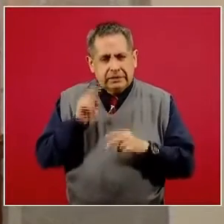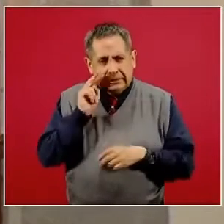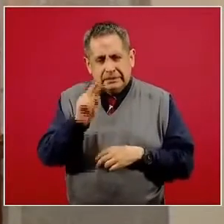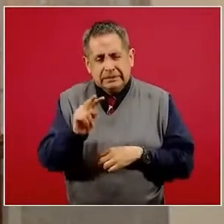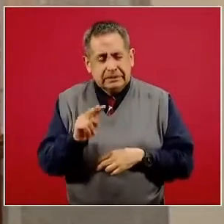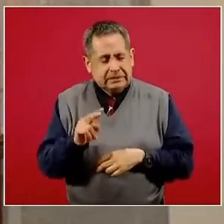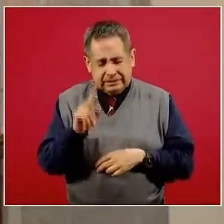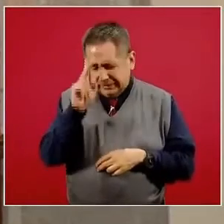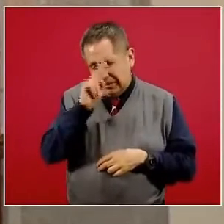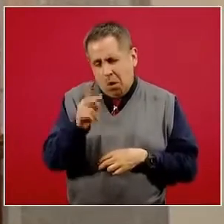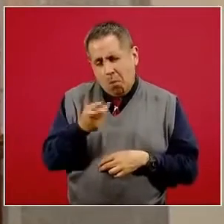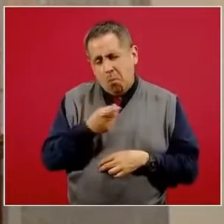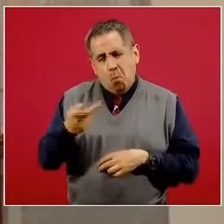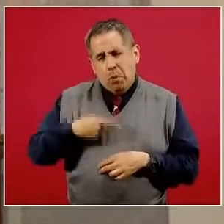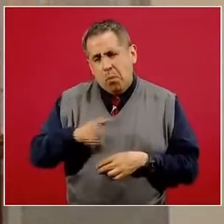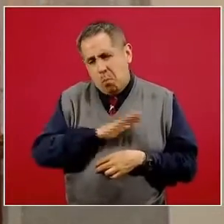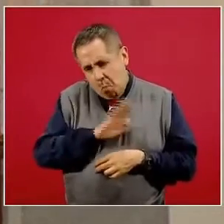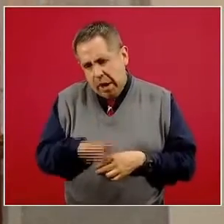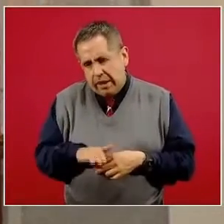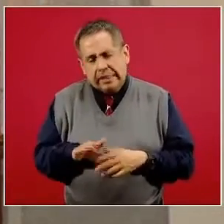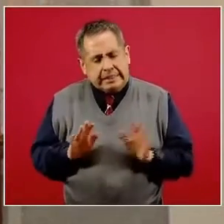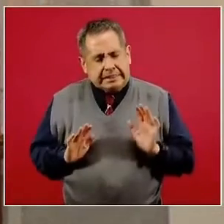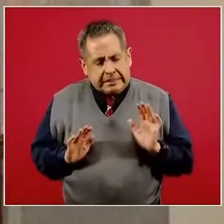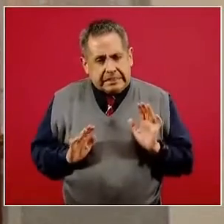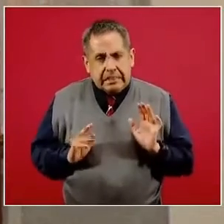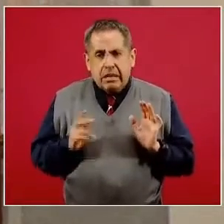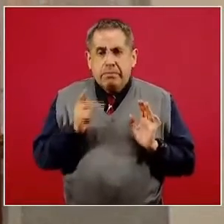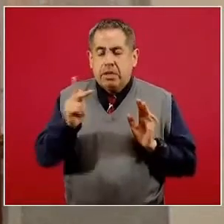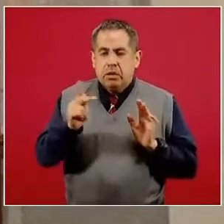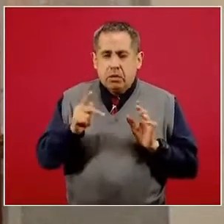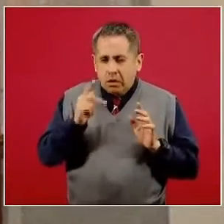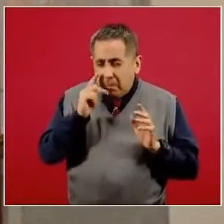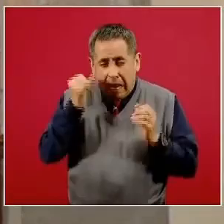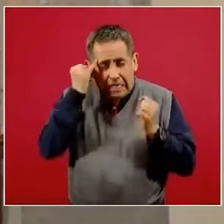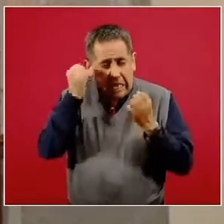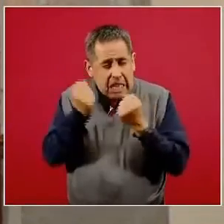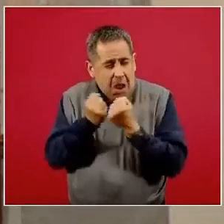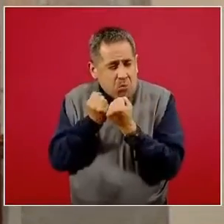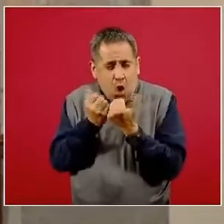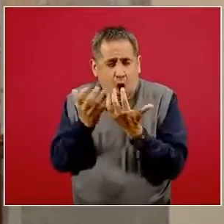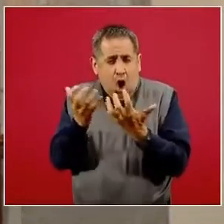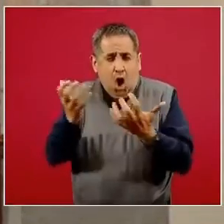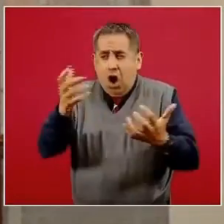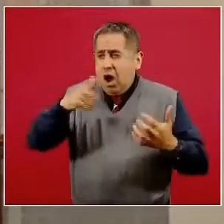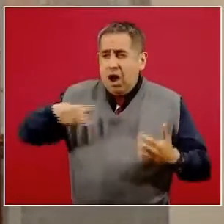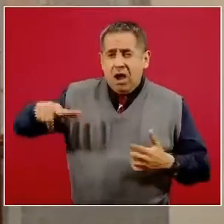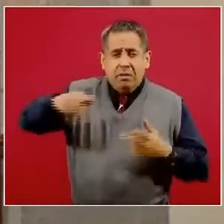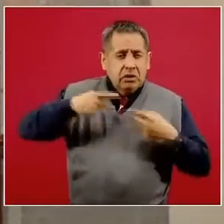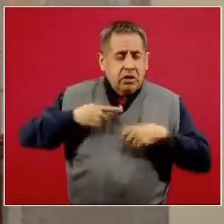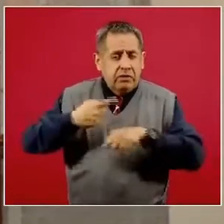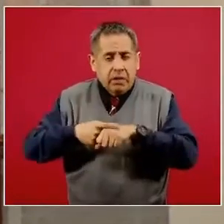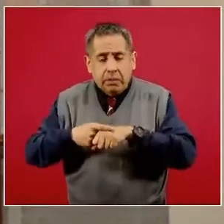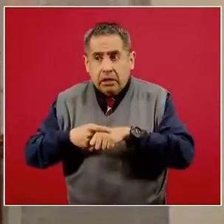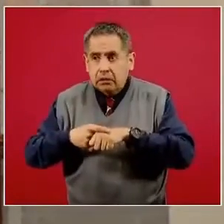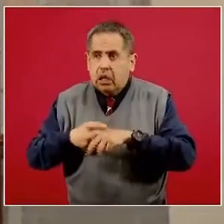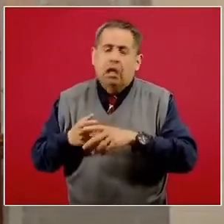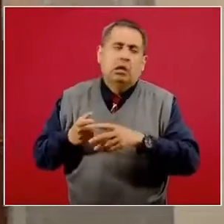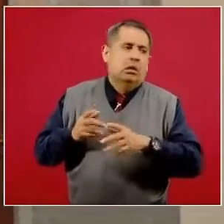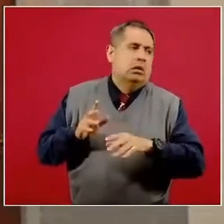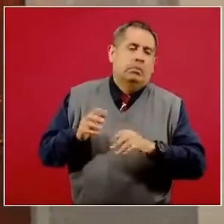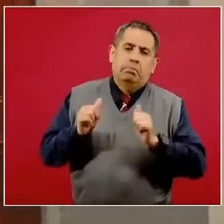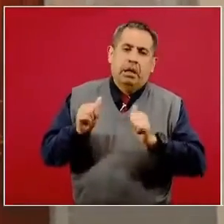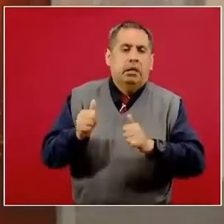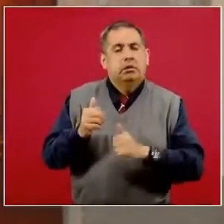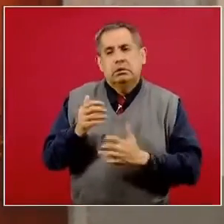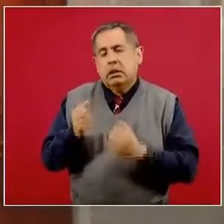tan terribles de fallecimientos, pero dada la prevalencia de este tipo de enfermedades, las consecuencias hubieran